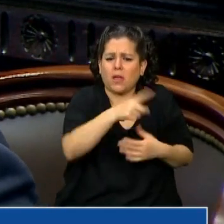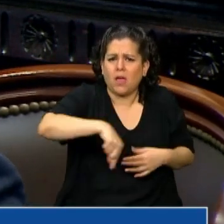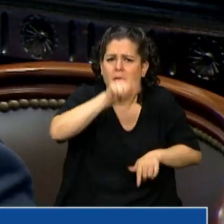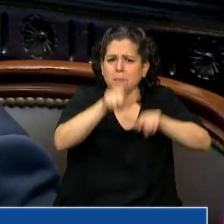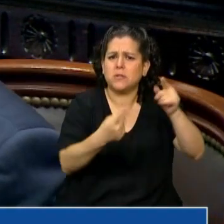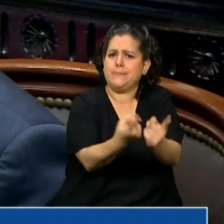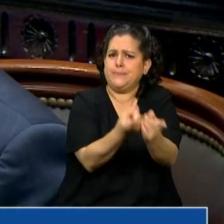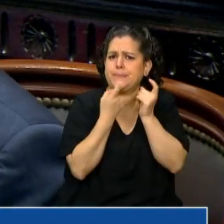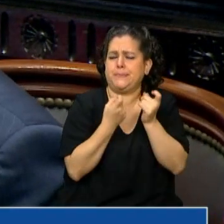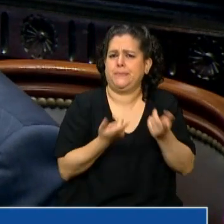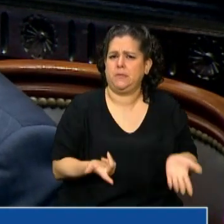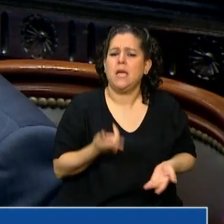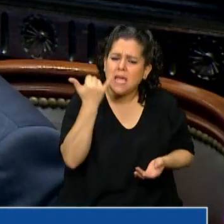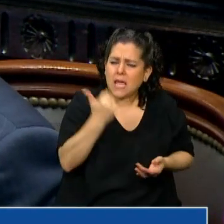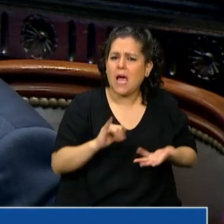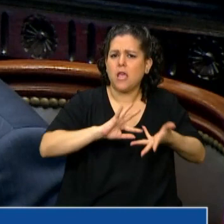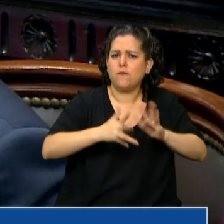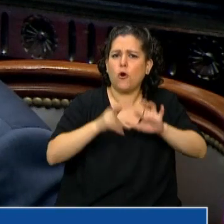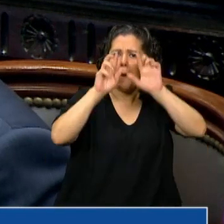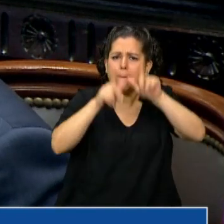Y tiene las herramientas para hacerlo.